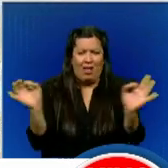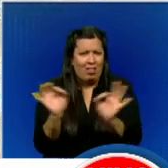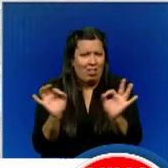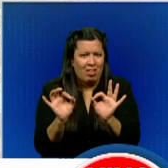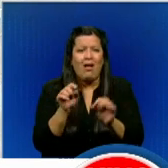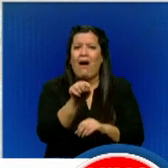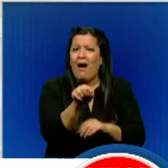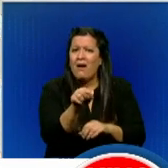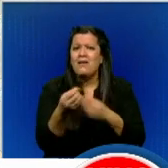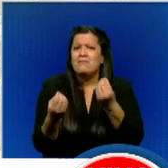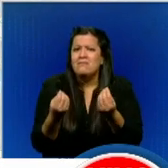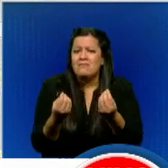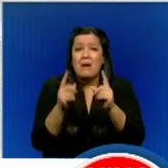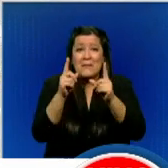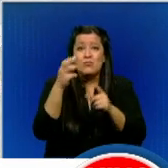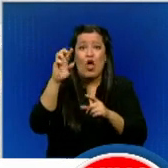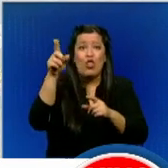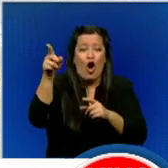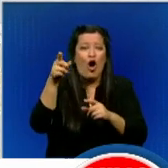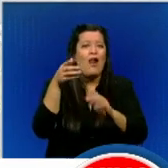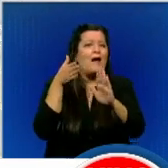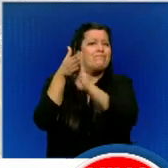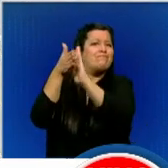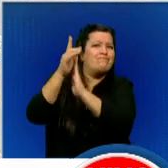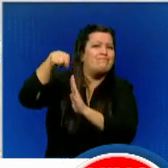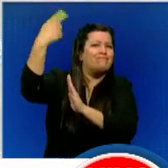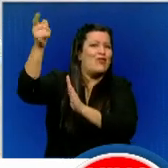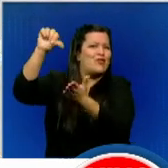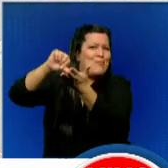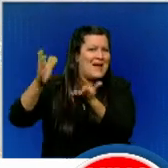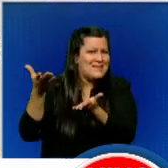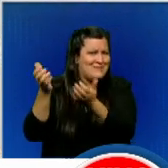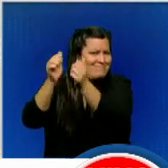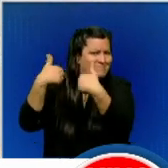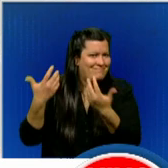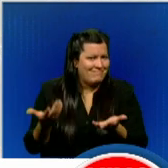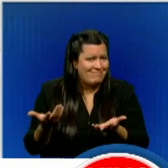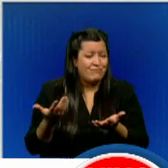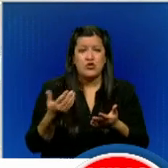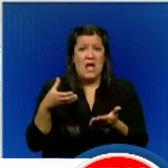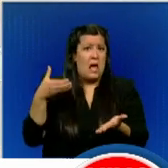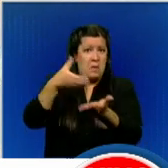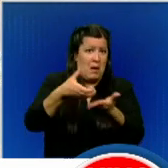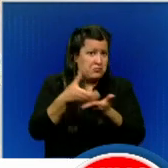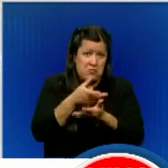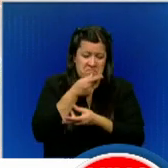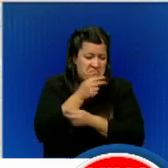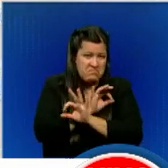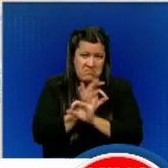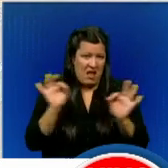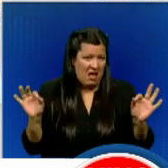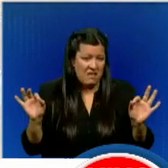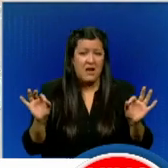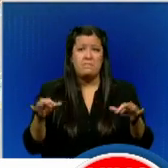remitiendo parte de esos dólares al exterior o sea no hubo mayor inversión o sea